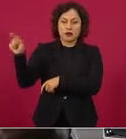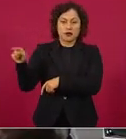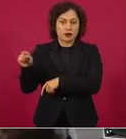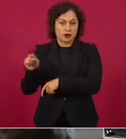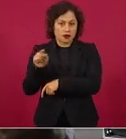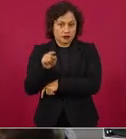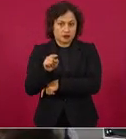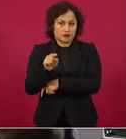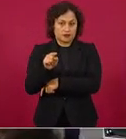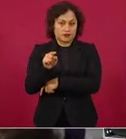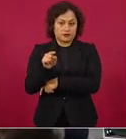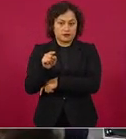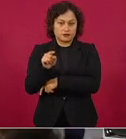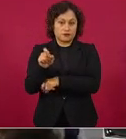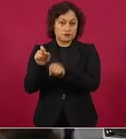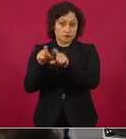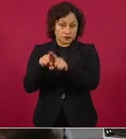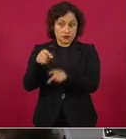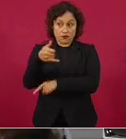del Infonavit,